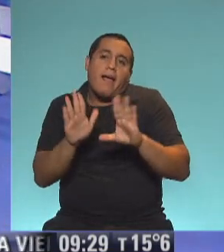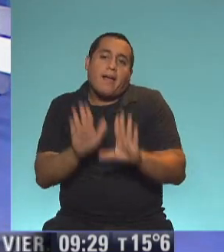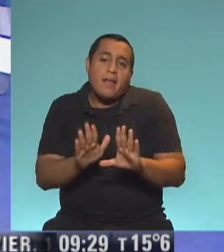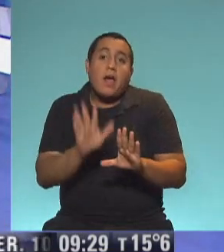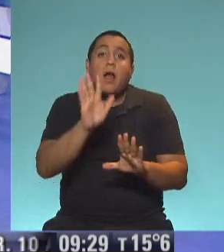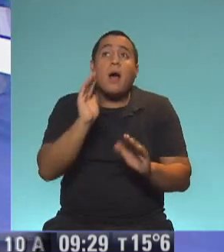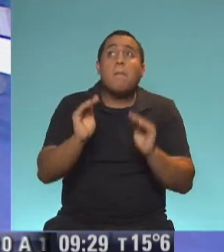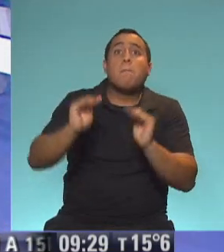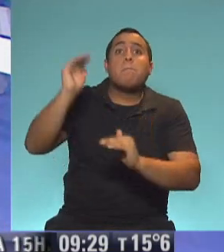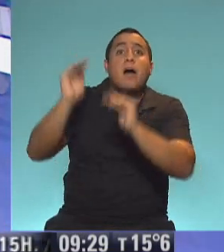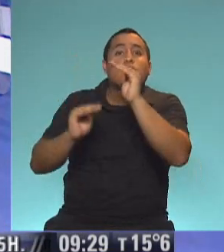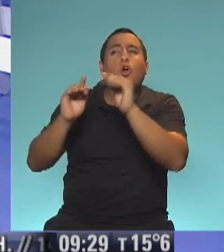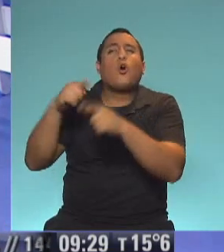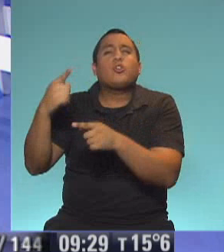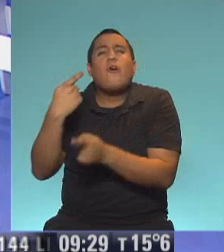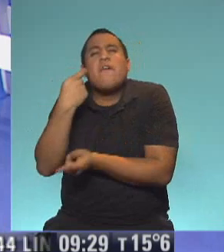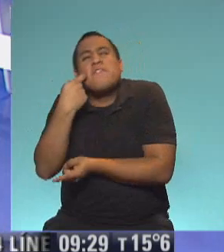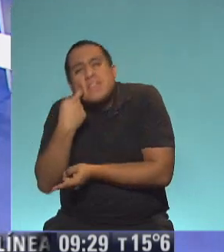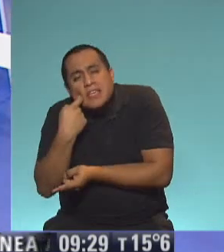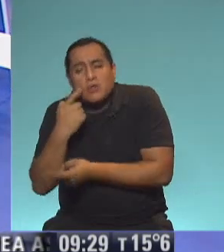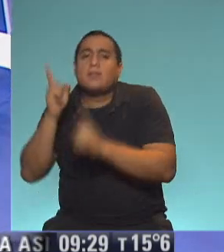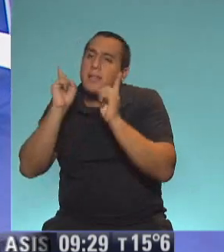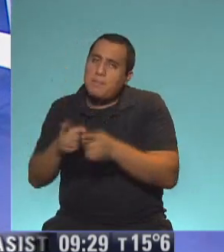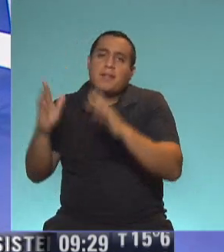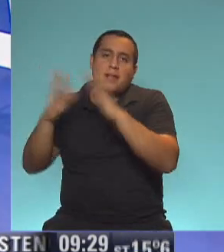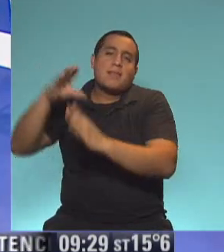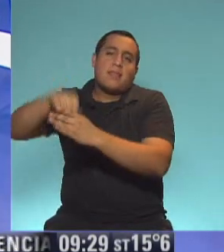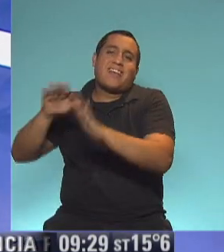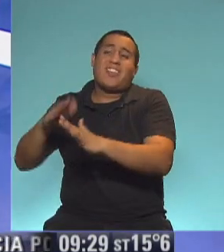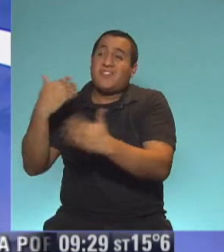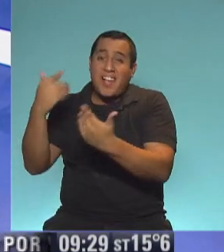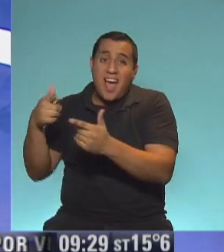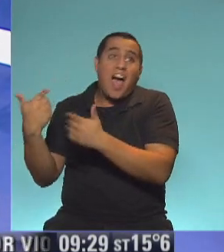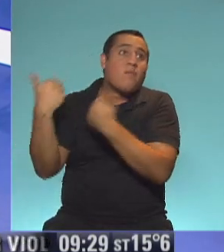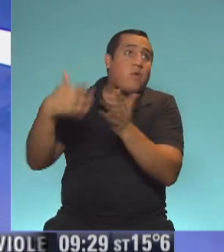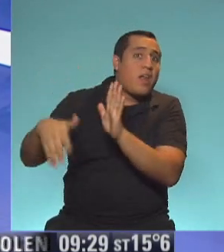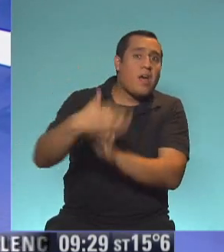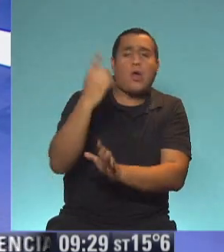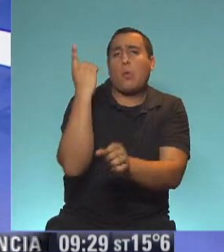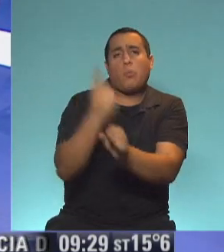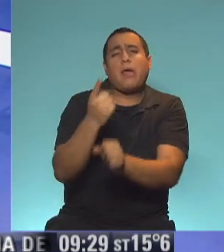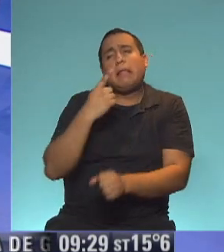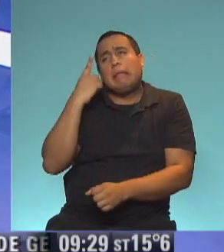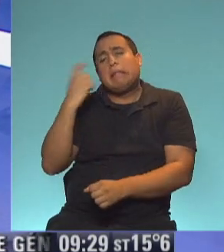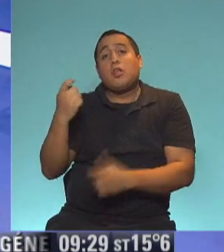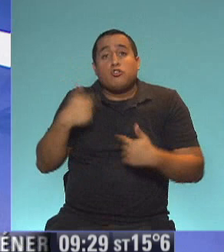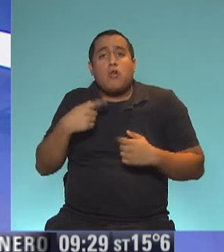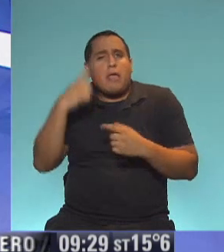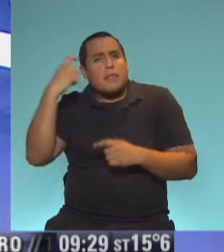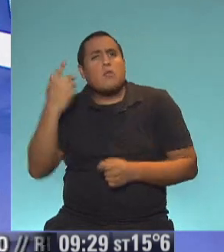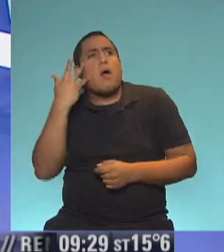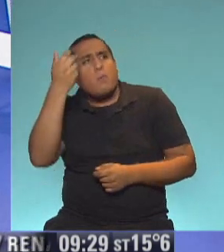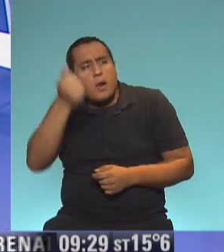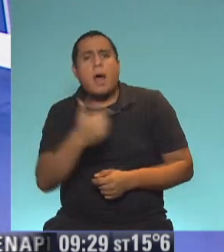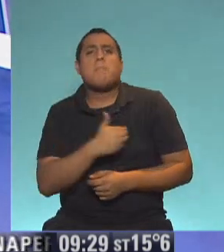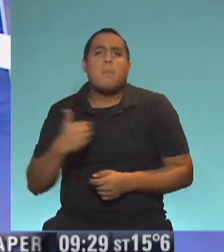Los grandotes, grandotes, los adultos mayores también se tienen que quedar en casa. Exacto. Y no pueden salir. Y los extrañamos mucho. Yo extraño mucho a mi abuela, a